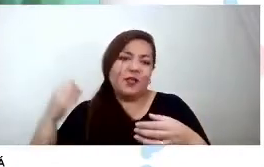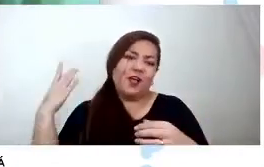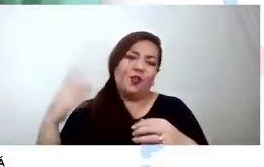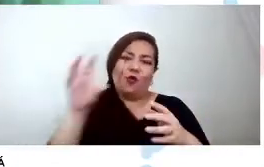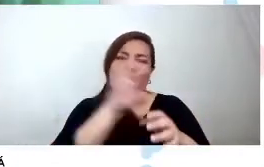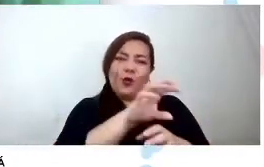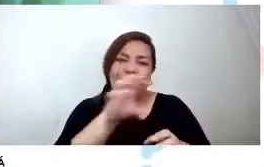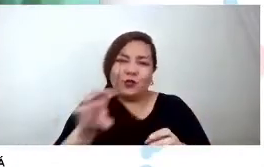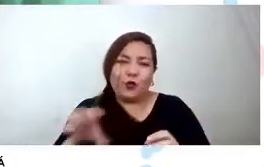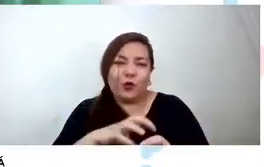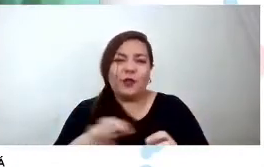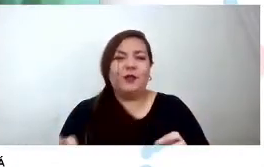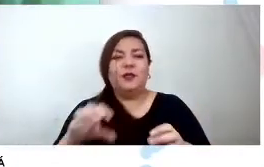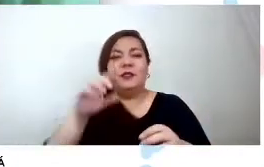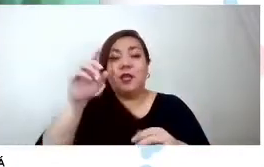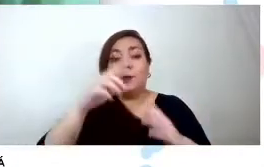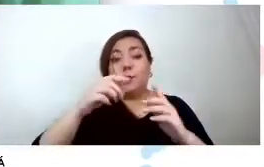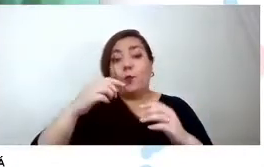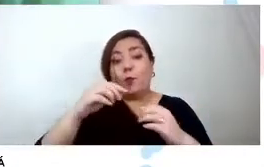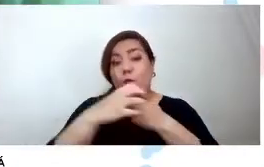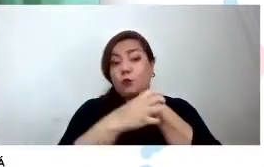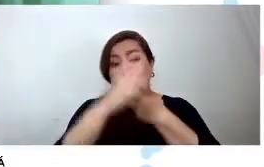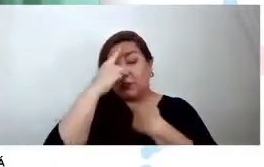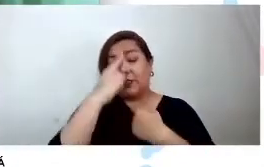paleontológicas del Museo Regional Iquique,